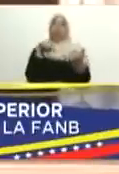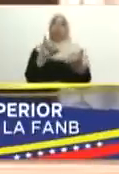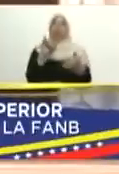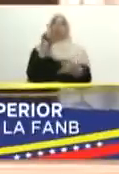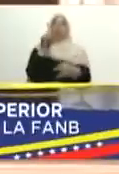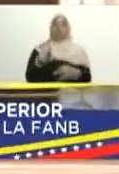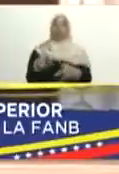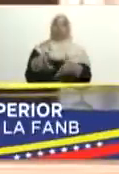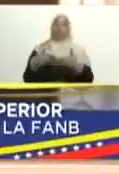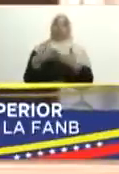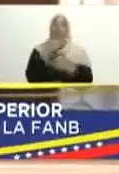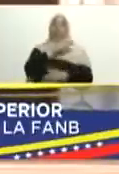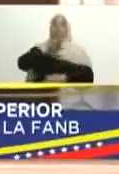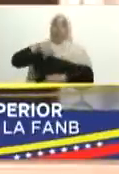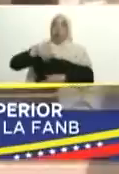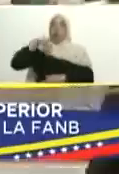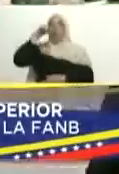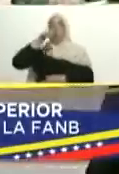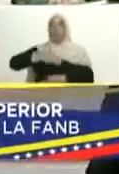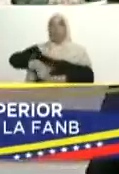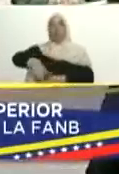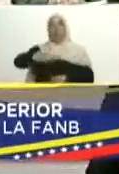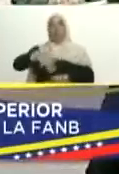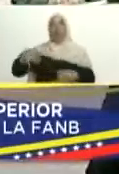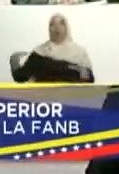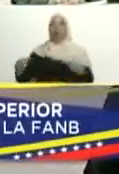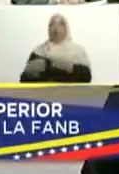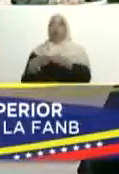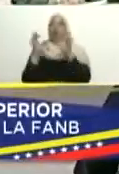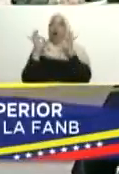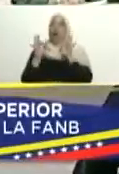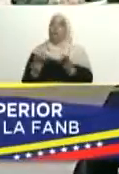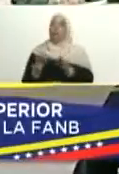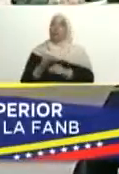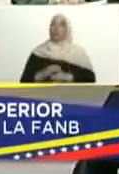garantías para nuestro pueblo. Una reunión verdaderamente